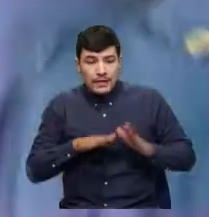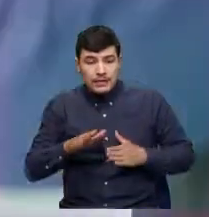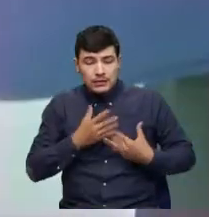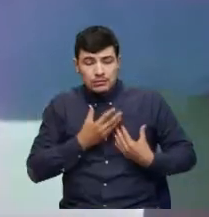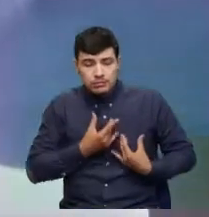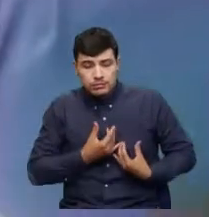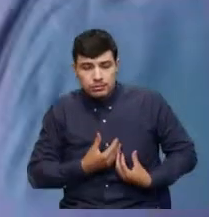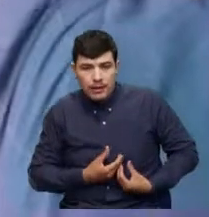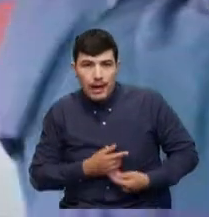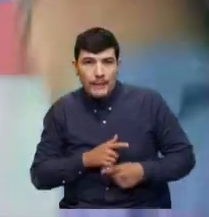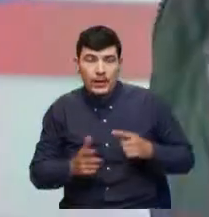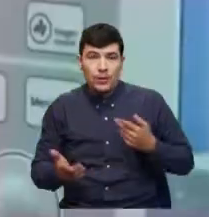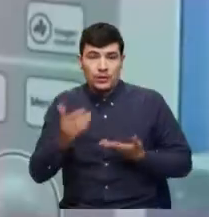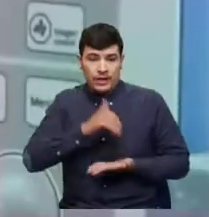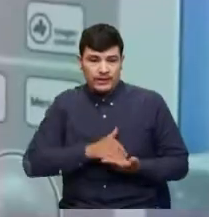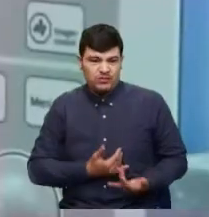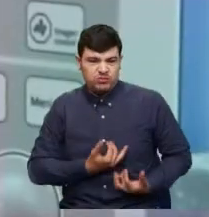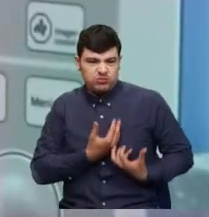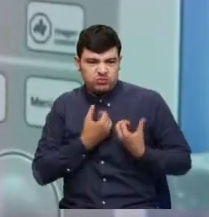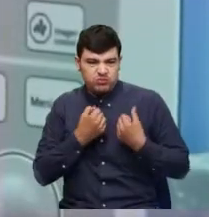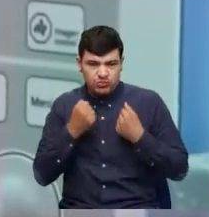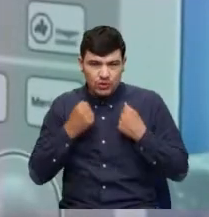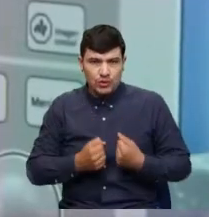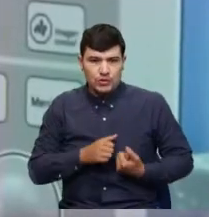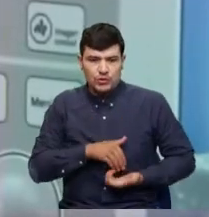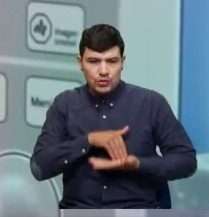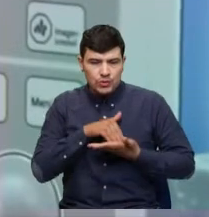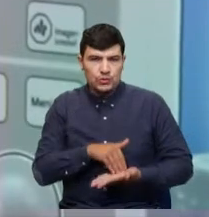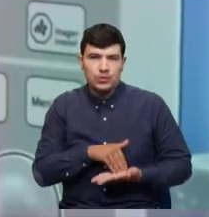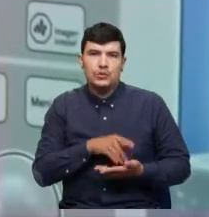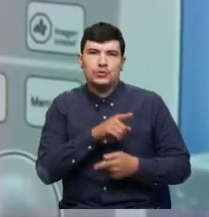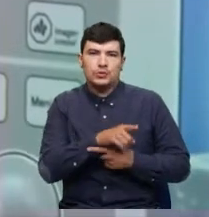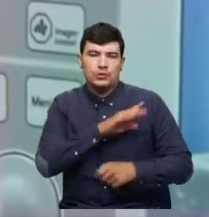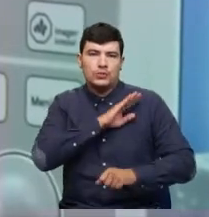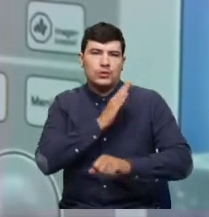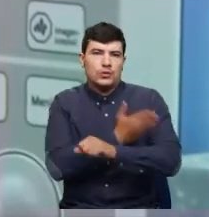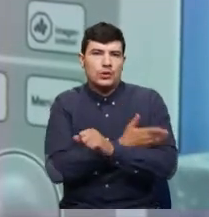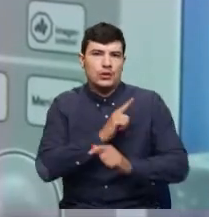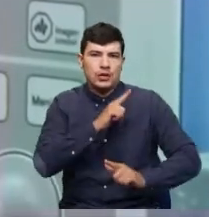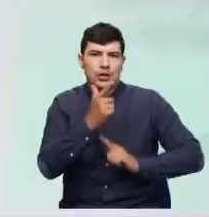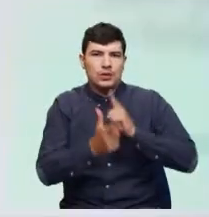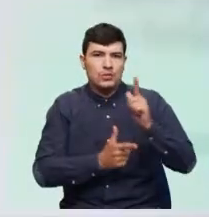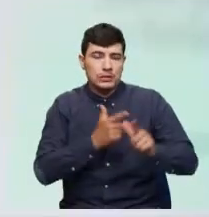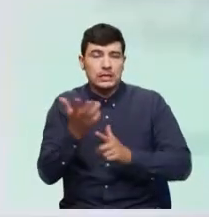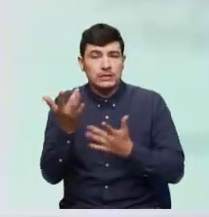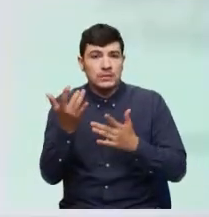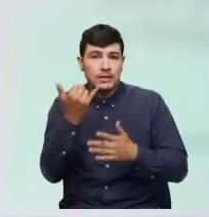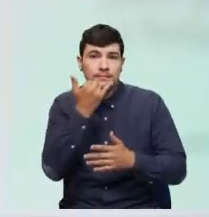y luego vuelve a crecer con la combustión de su fuerza interior.